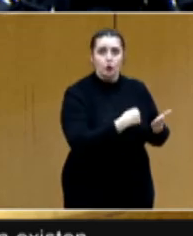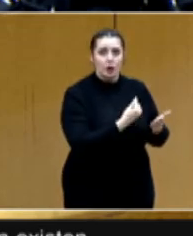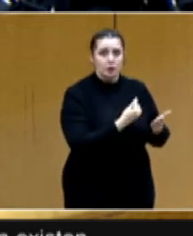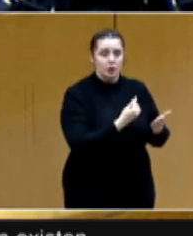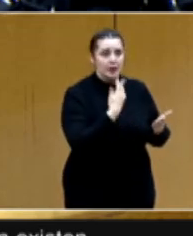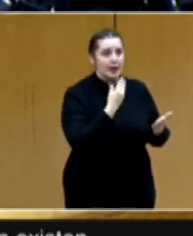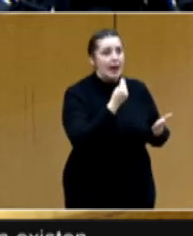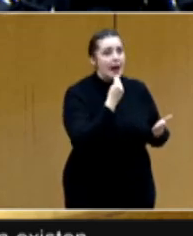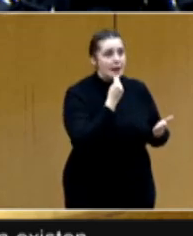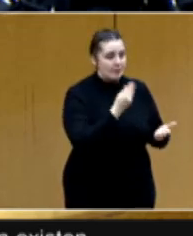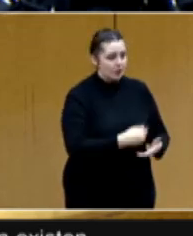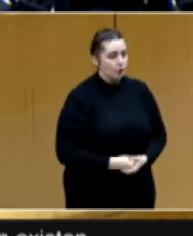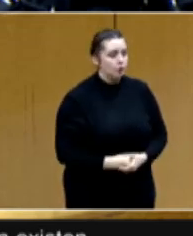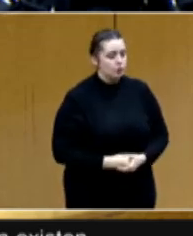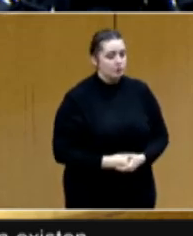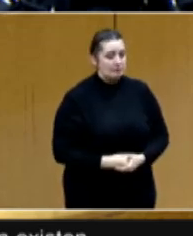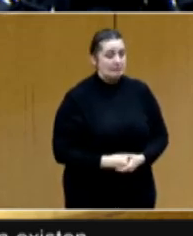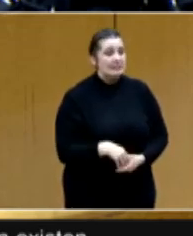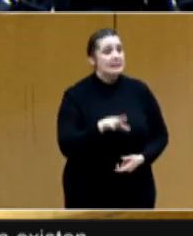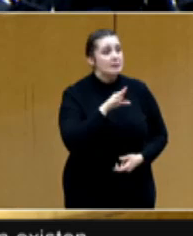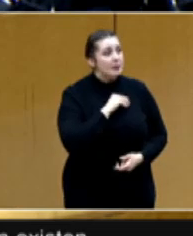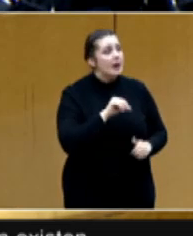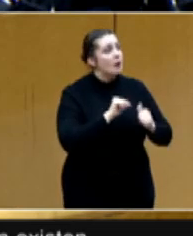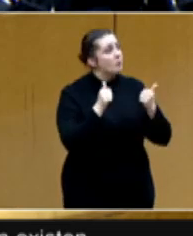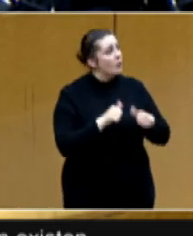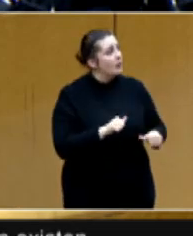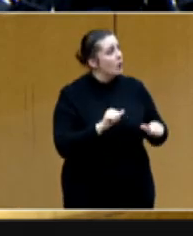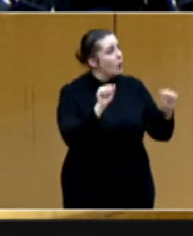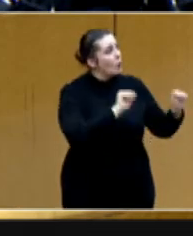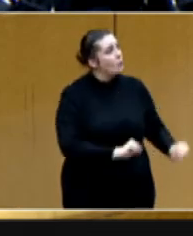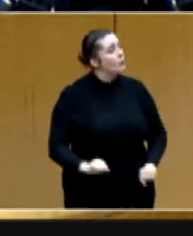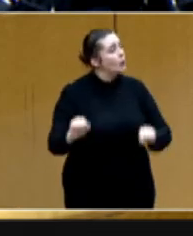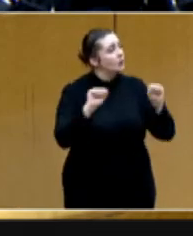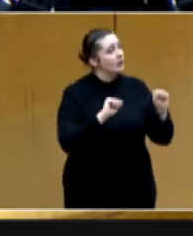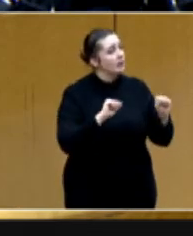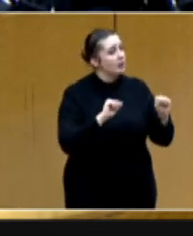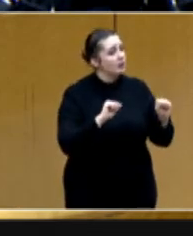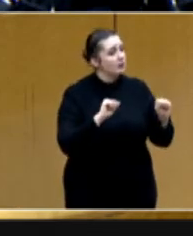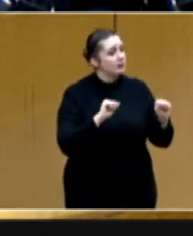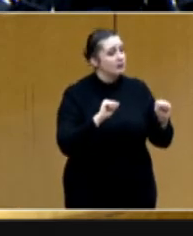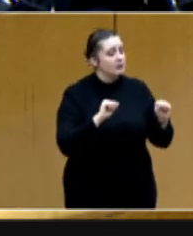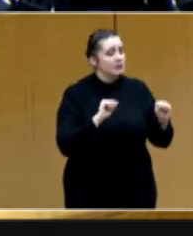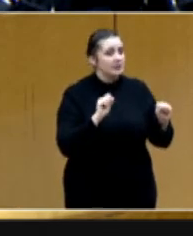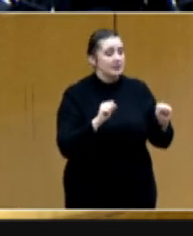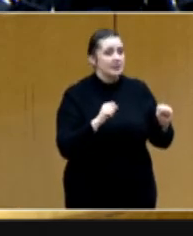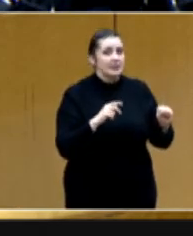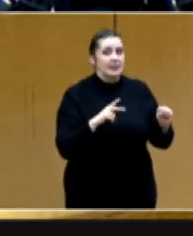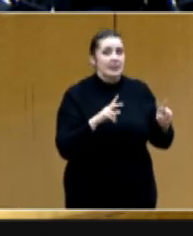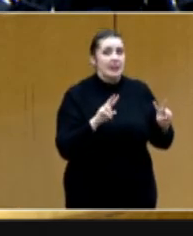por desgracia Este modelo de protección se ve muy frenado por la fiscalidad